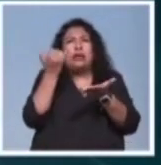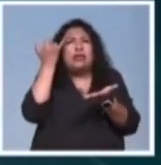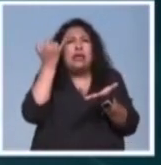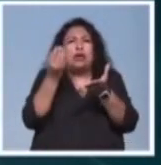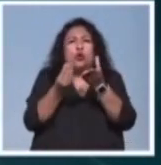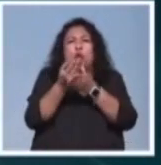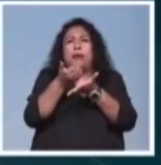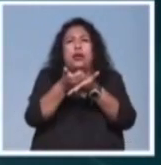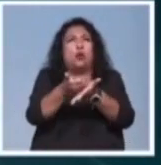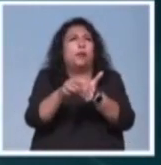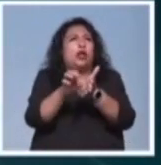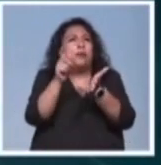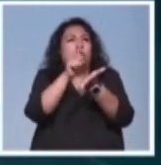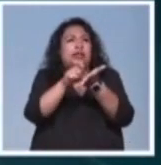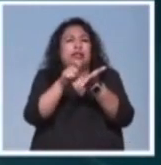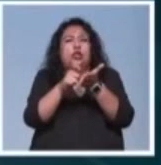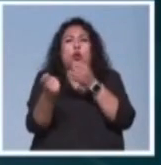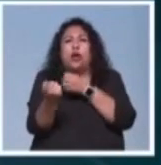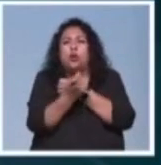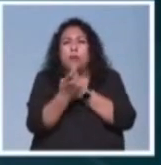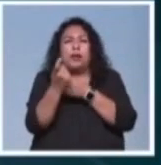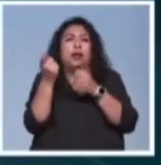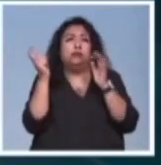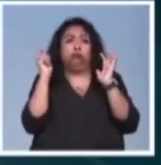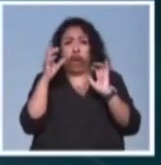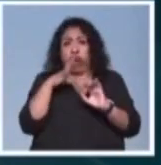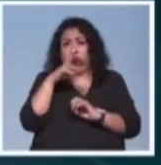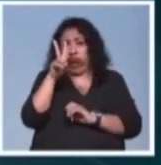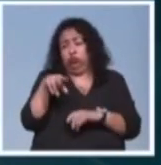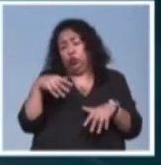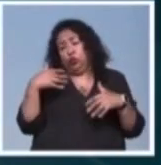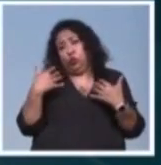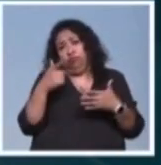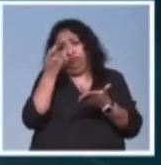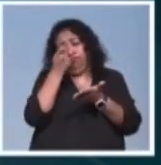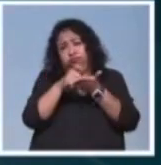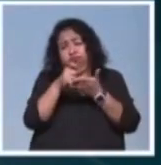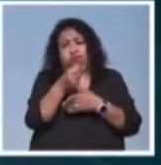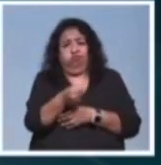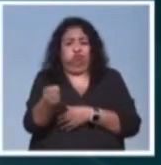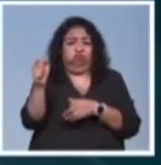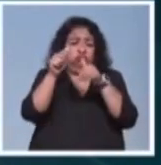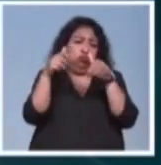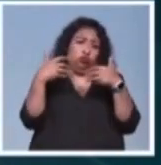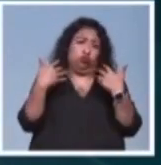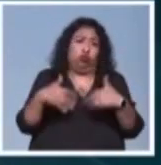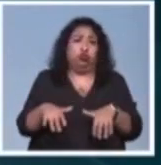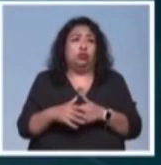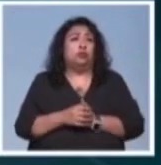herramientas como la escritura automática, y que hubo pues grandes escritores, grandes